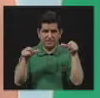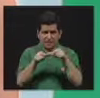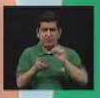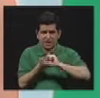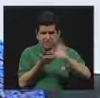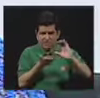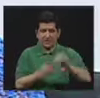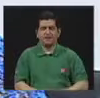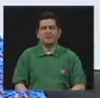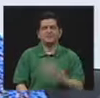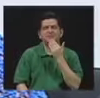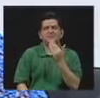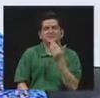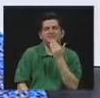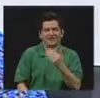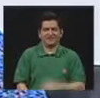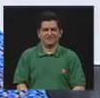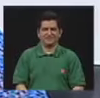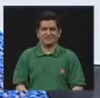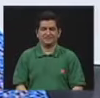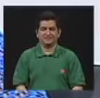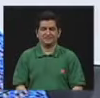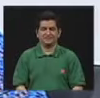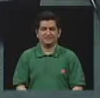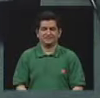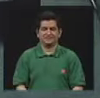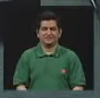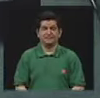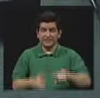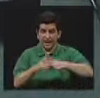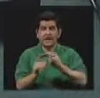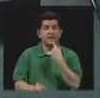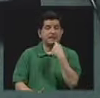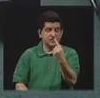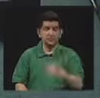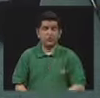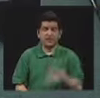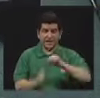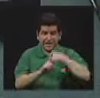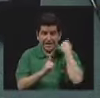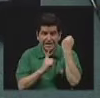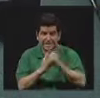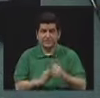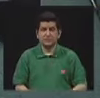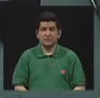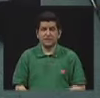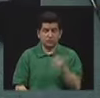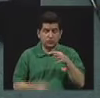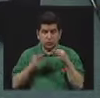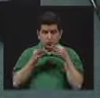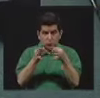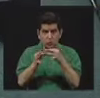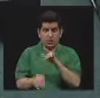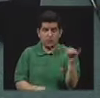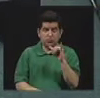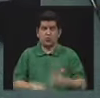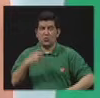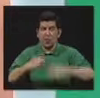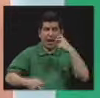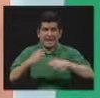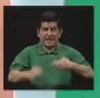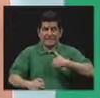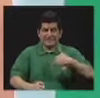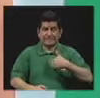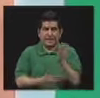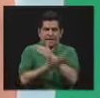Bienvenida. Muchas gracias. Bueno, y como les mencionaba al inicio del programa, esa situación alrededor del turismo y también esa crisis que está